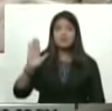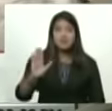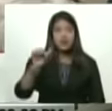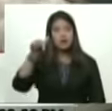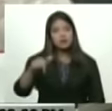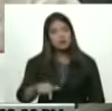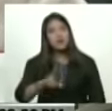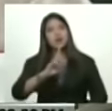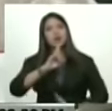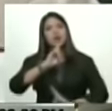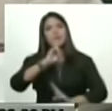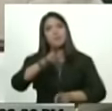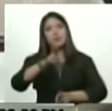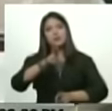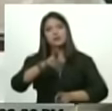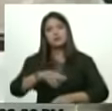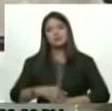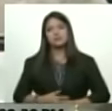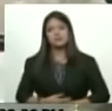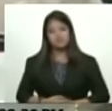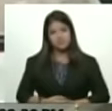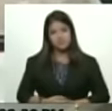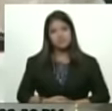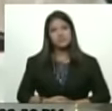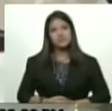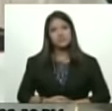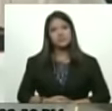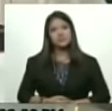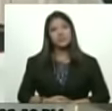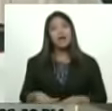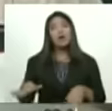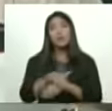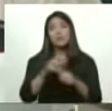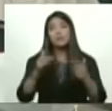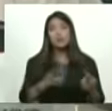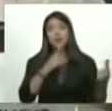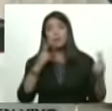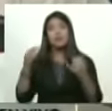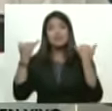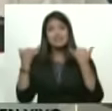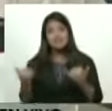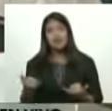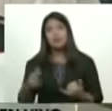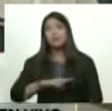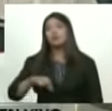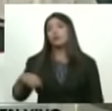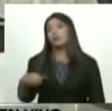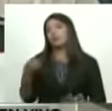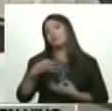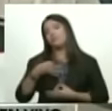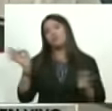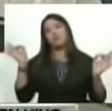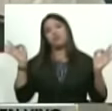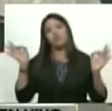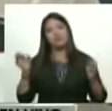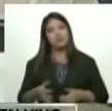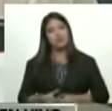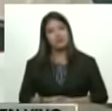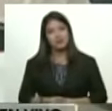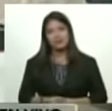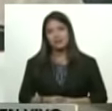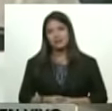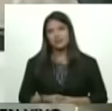y definitivamente pida respuesta a los ministros inmediatos y nos las dé en este momento, para nosotros fue extraordinario. Para nosotros